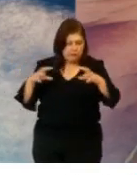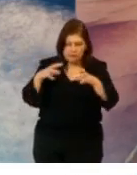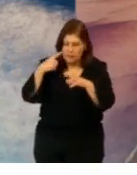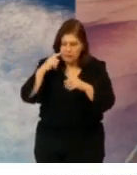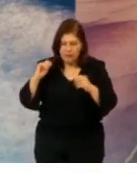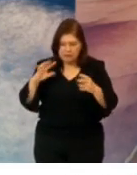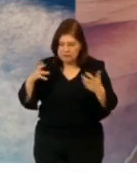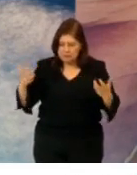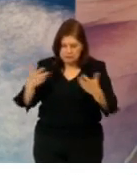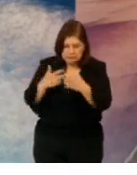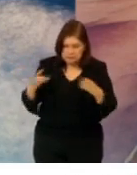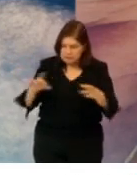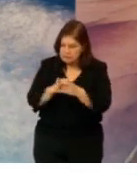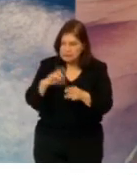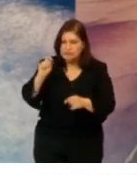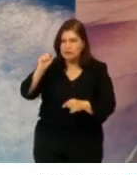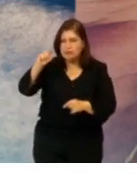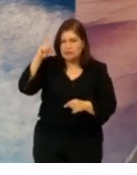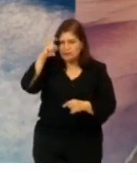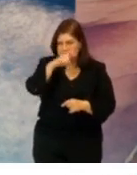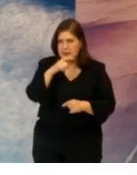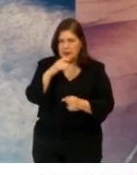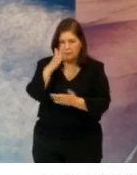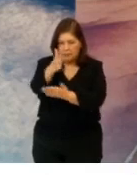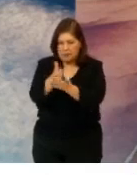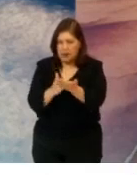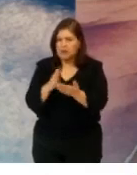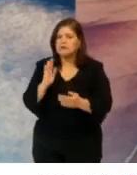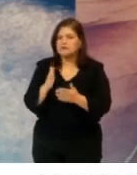más hay se ve un poco más diluido, ¿no?